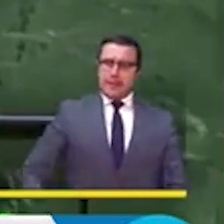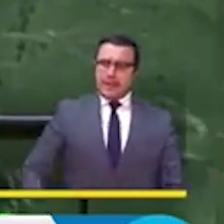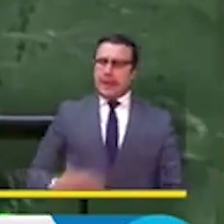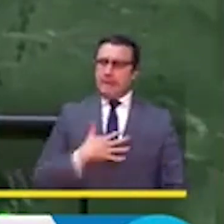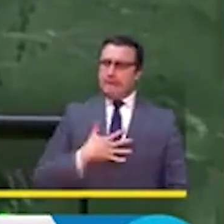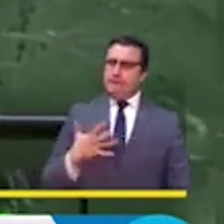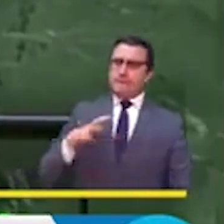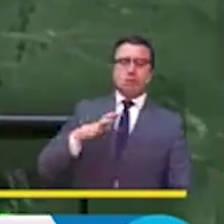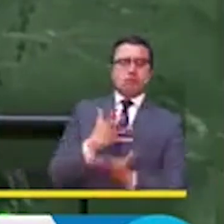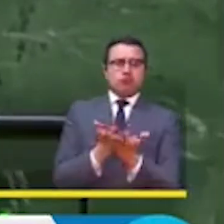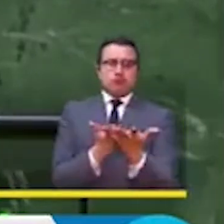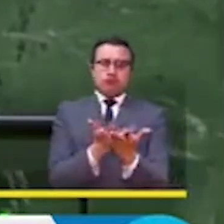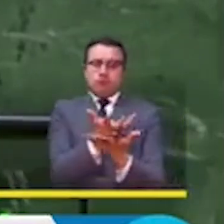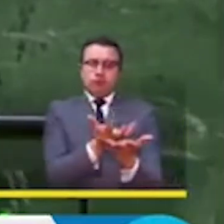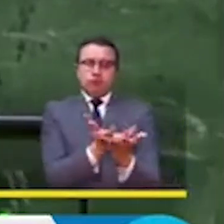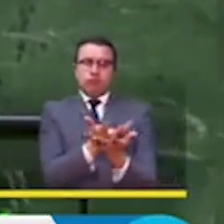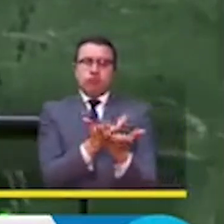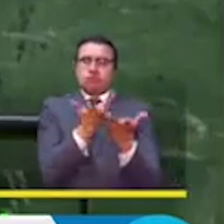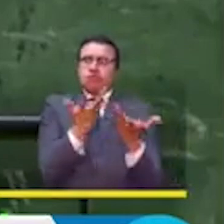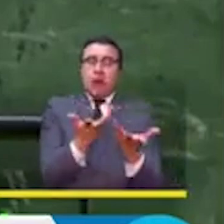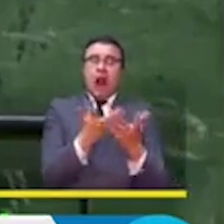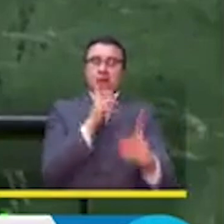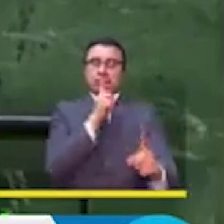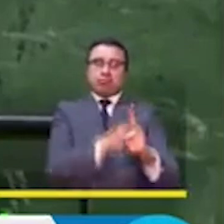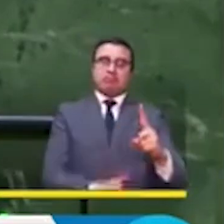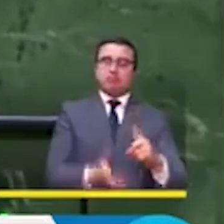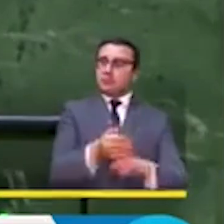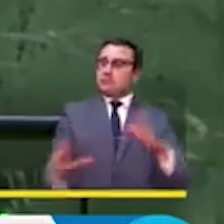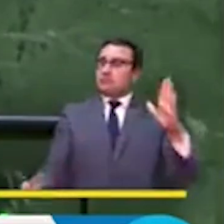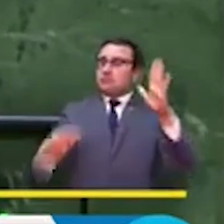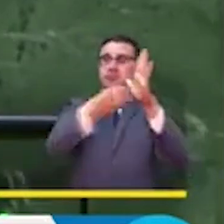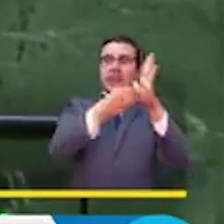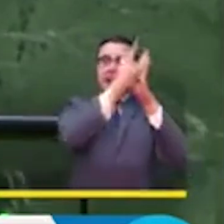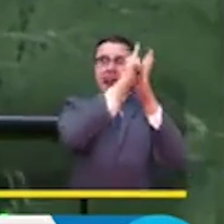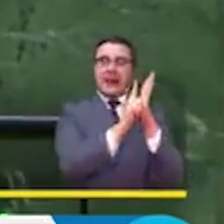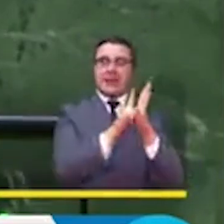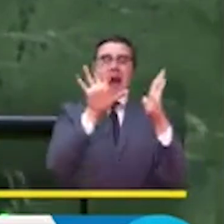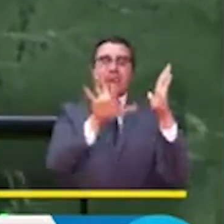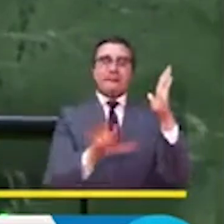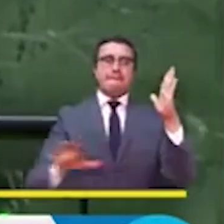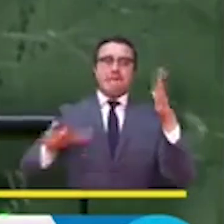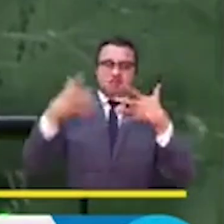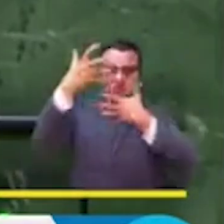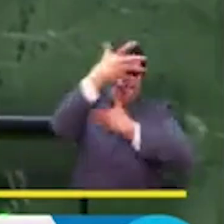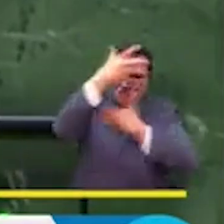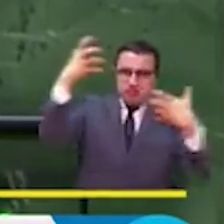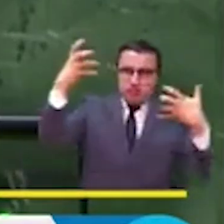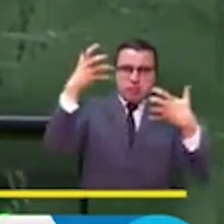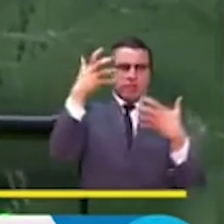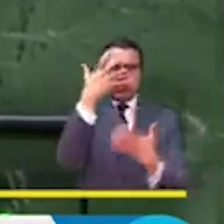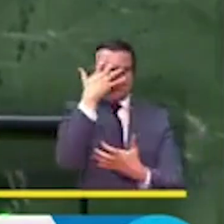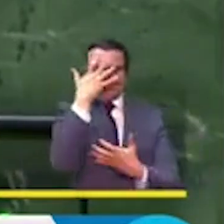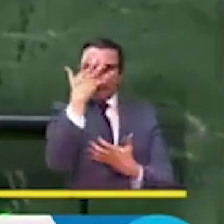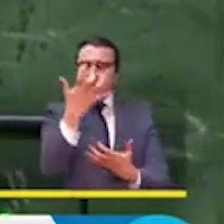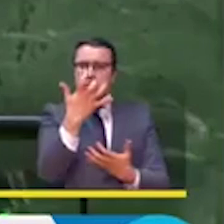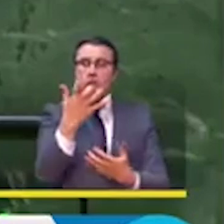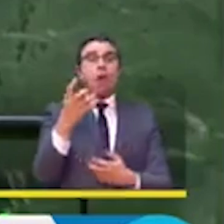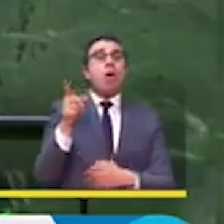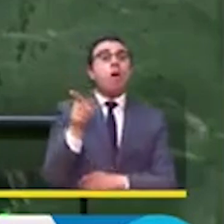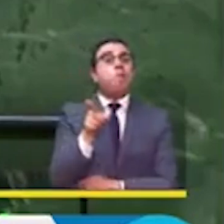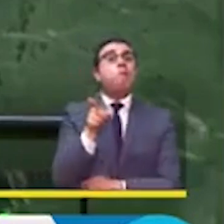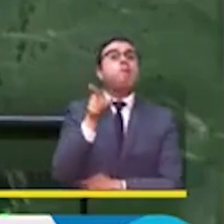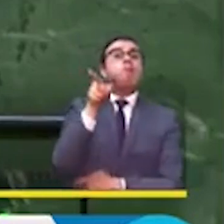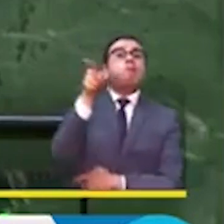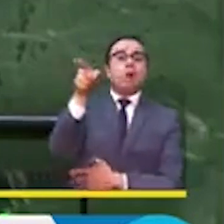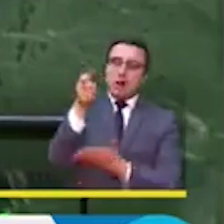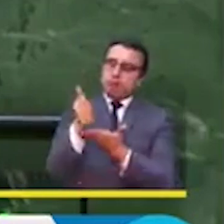país sugirió y lo logró que se le incluyera en la lista de países terroristas solo porque